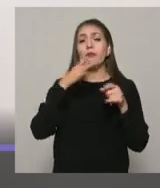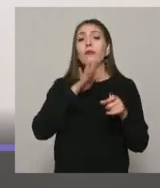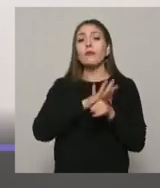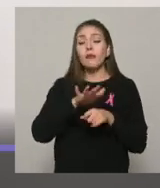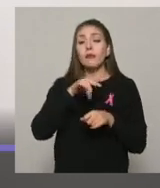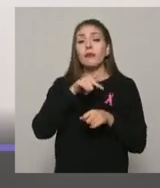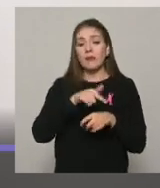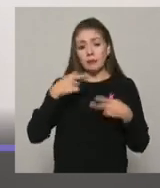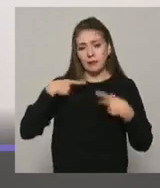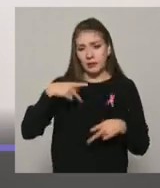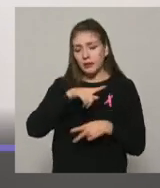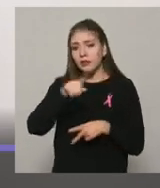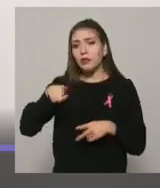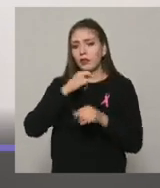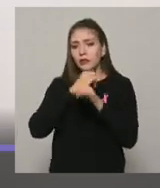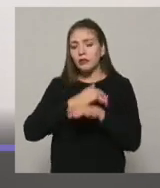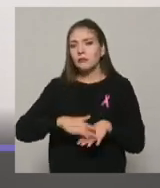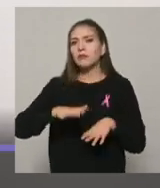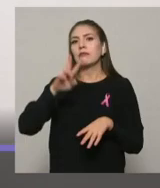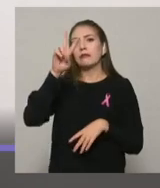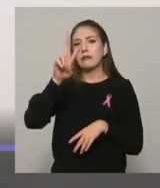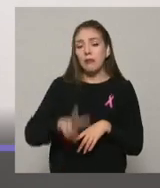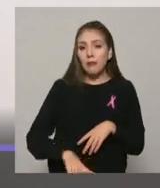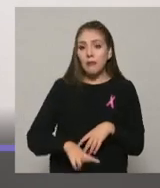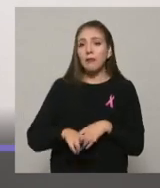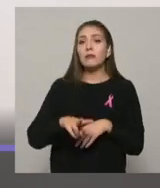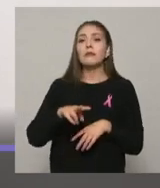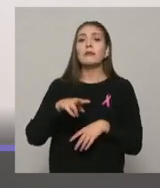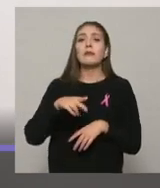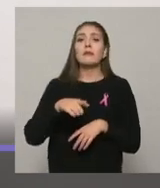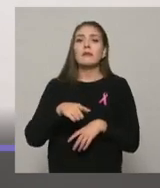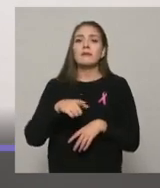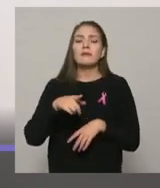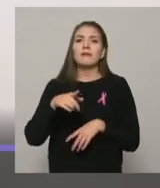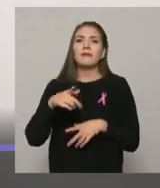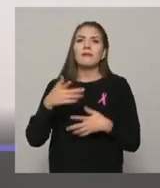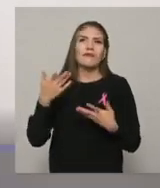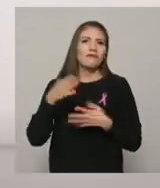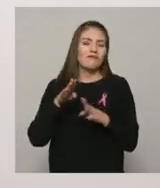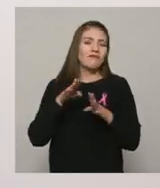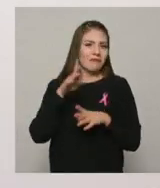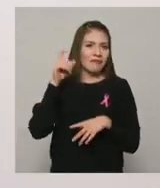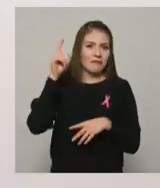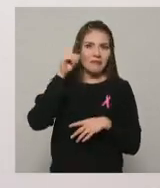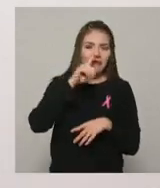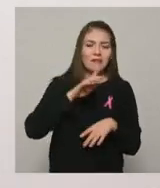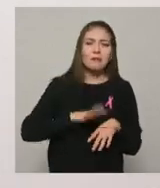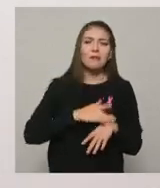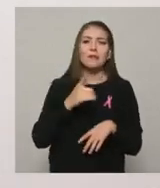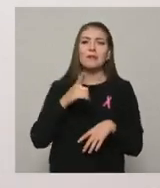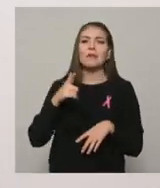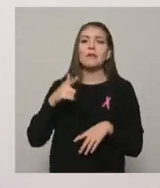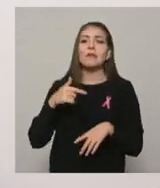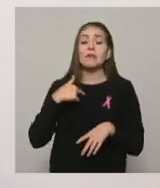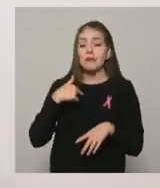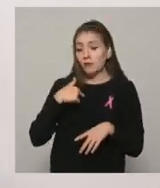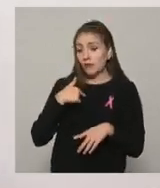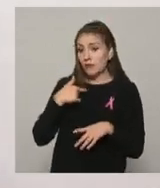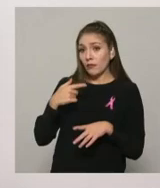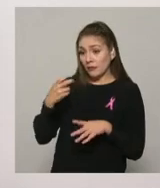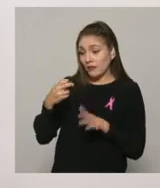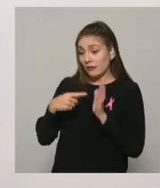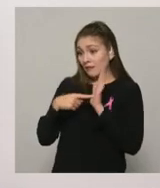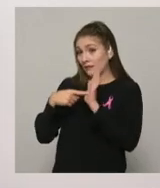más veraz. La verdad, pues es un concepto muy complejo, no podemos aspirar a decir, es que te estoy diciendo lo que es la verdad, pero